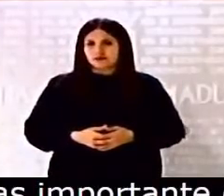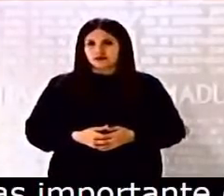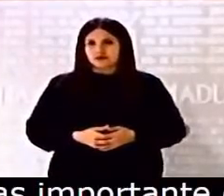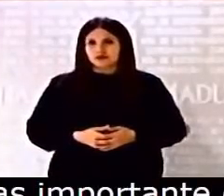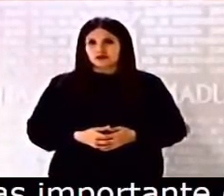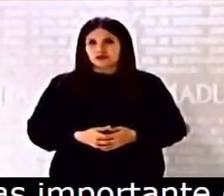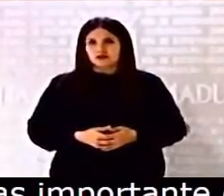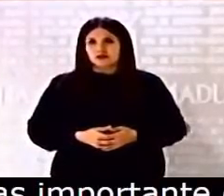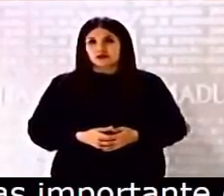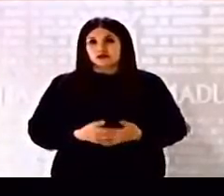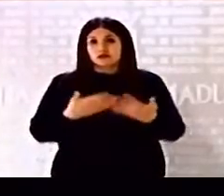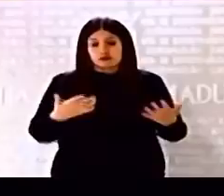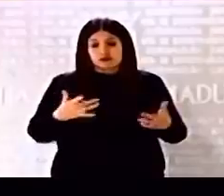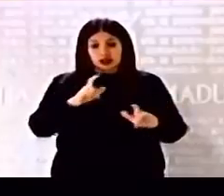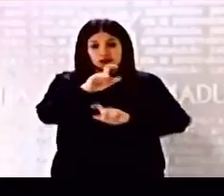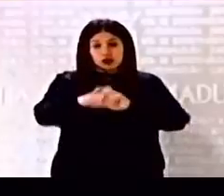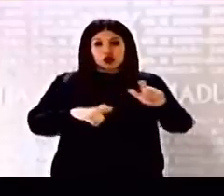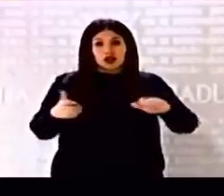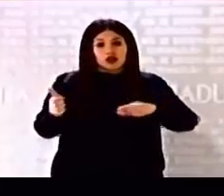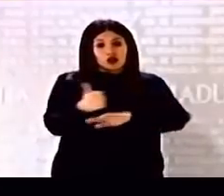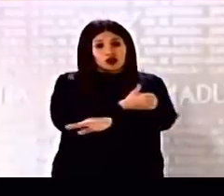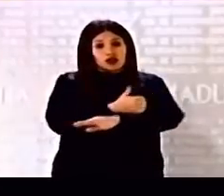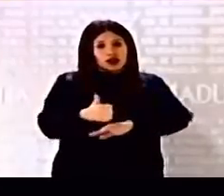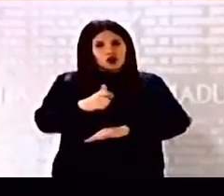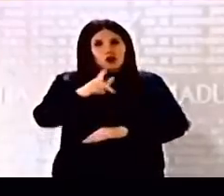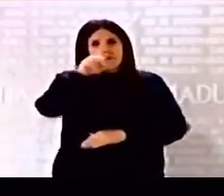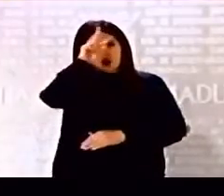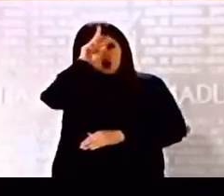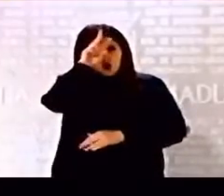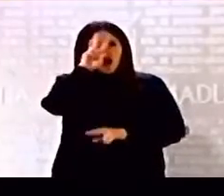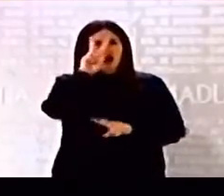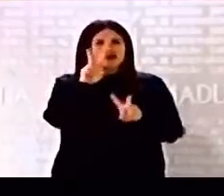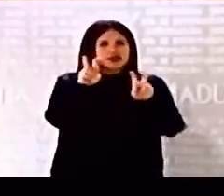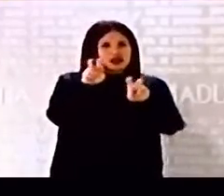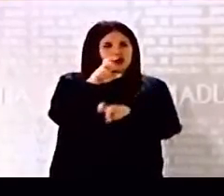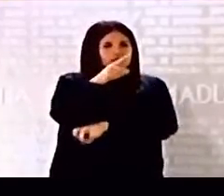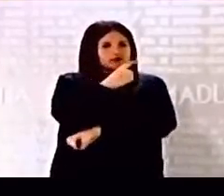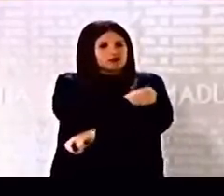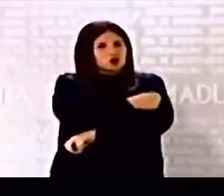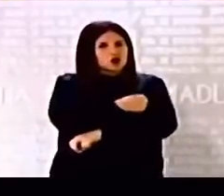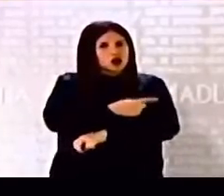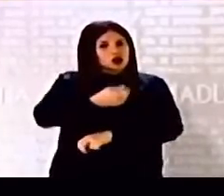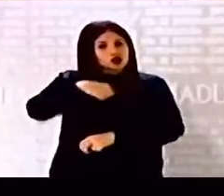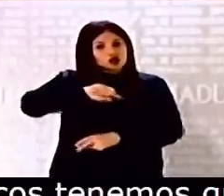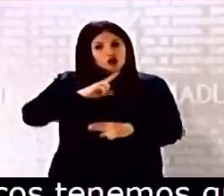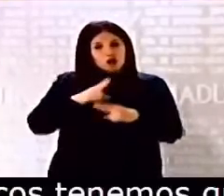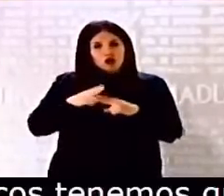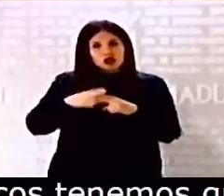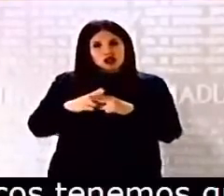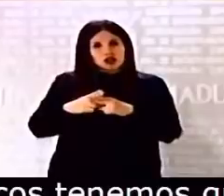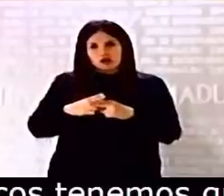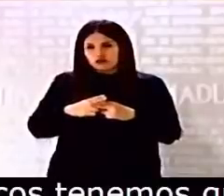Y cuando eso es una preocupación de la ciudadanía, los políticos tenemos que actuar con transparencia.